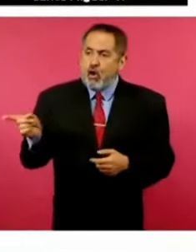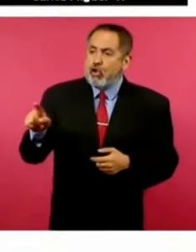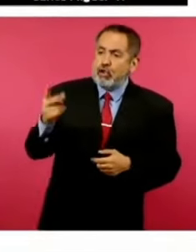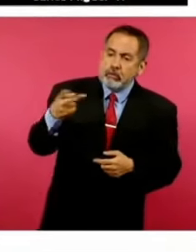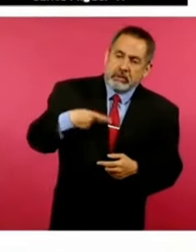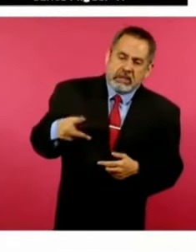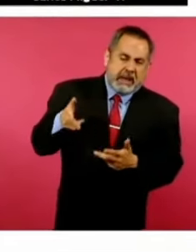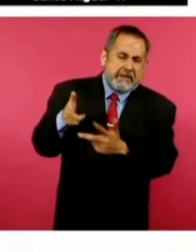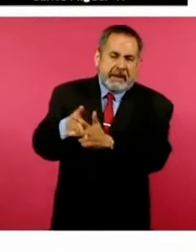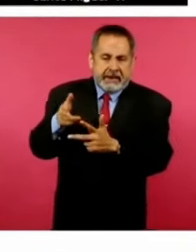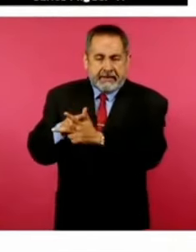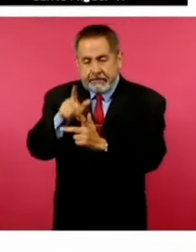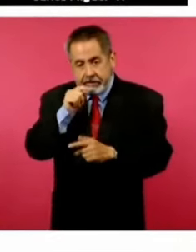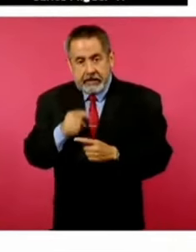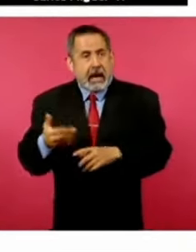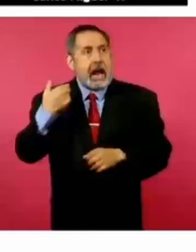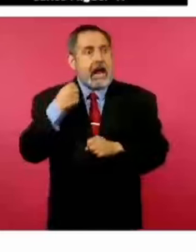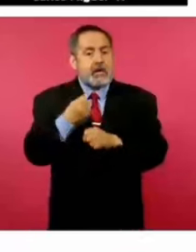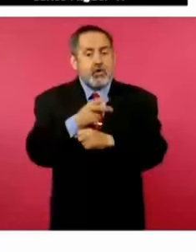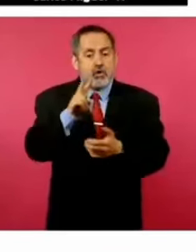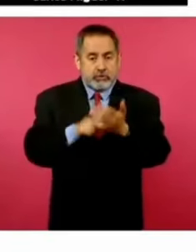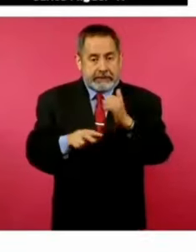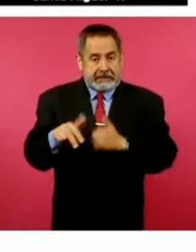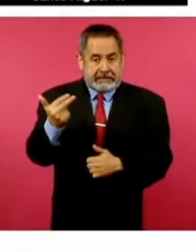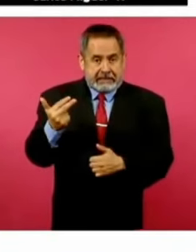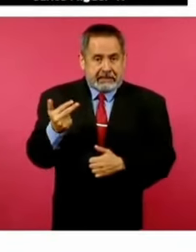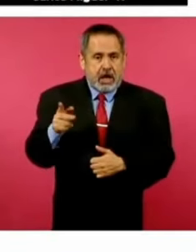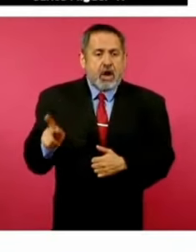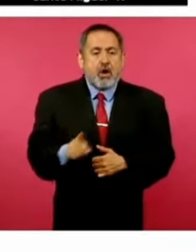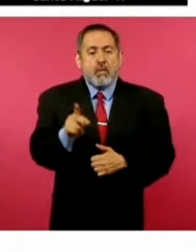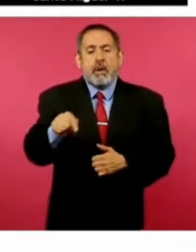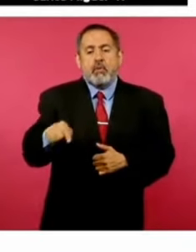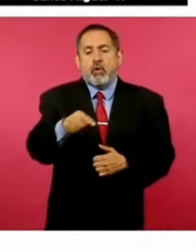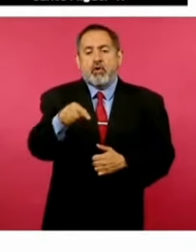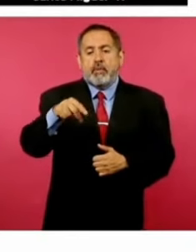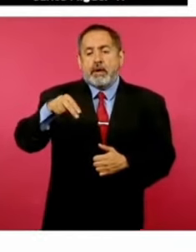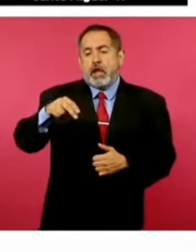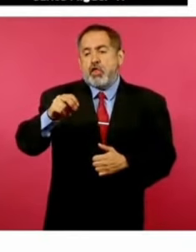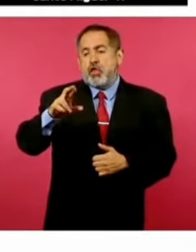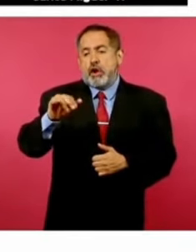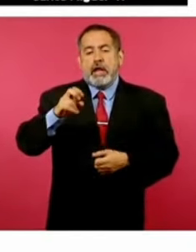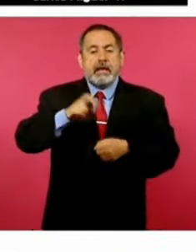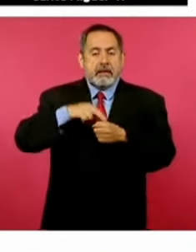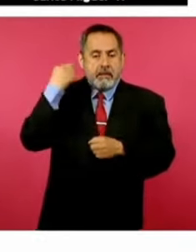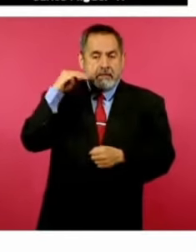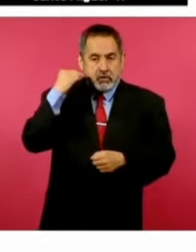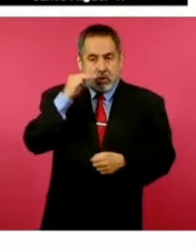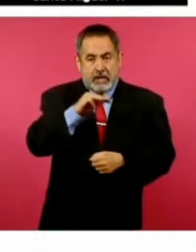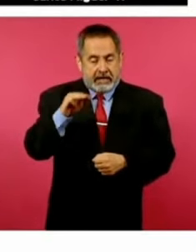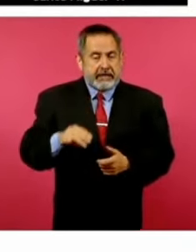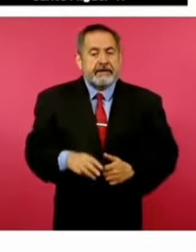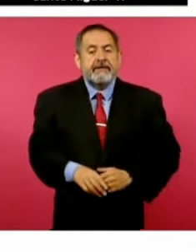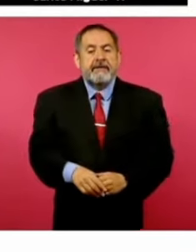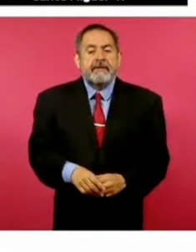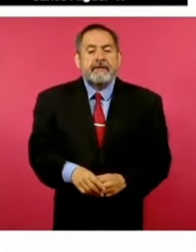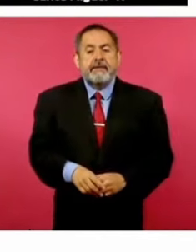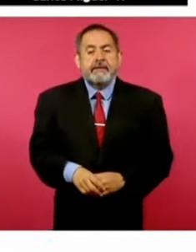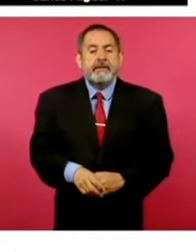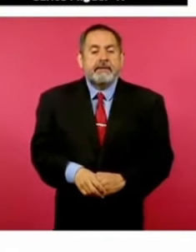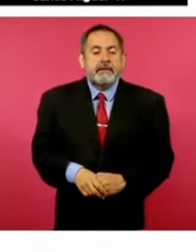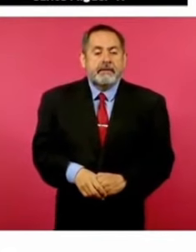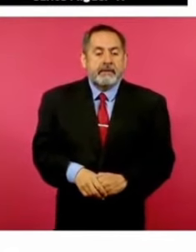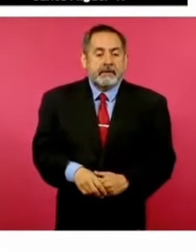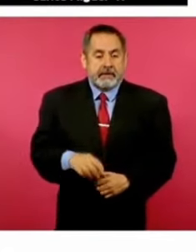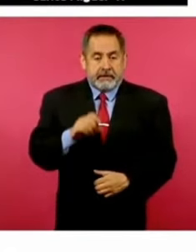personas Esto ocurrió en 2013 en un poblado lanoria en Michoacán eh